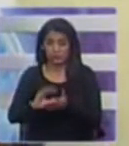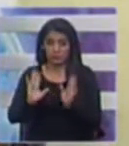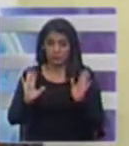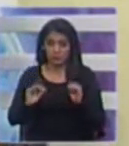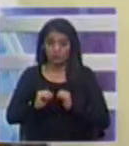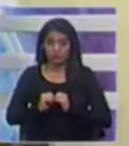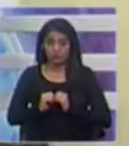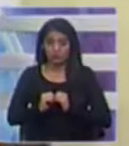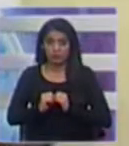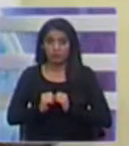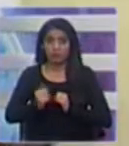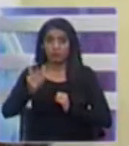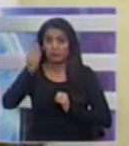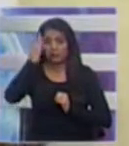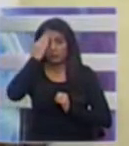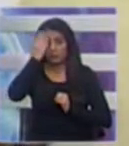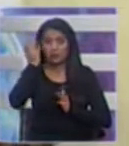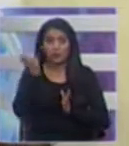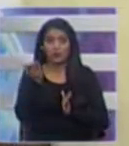se